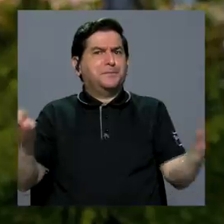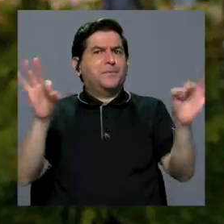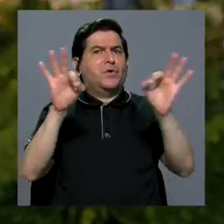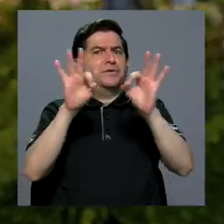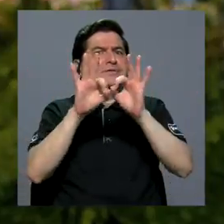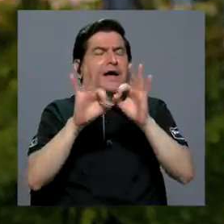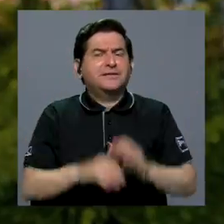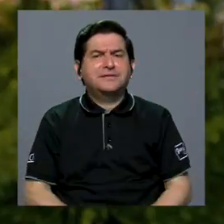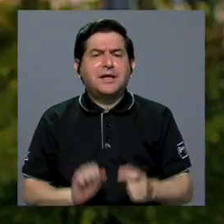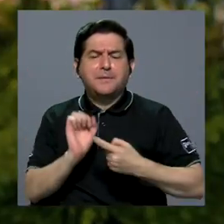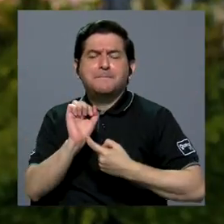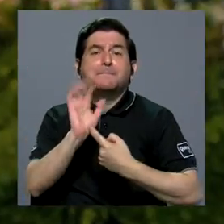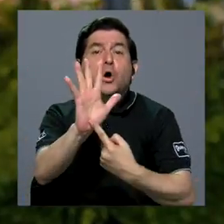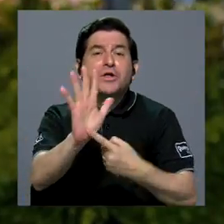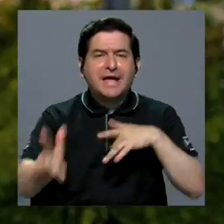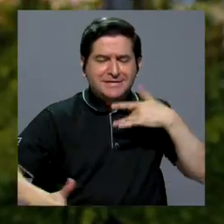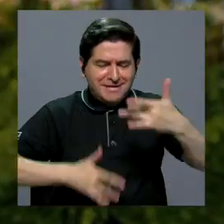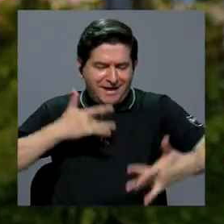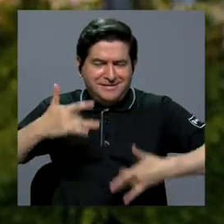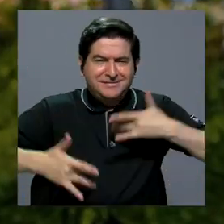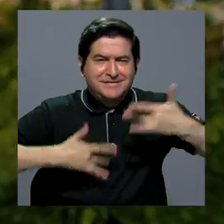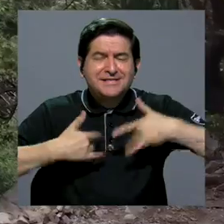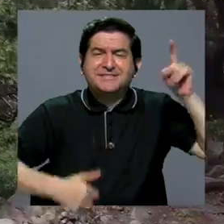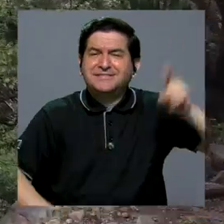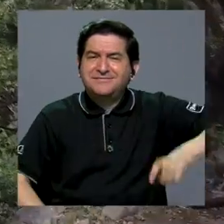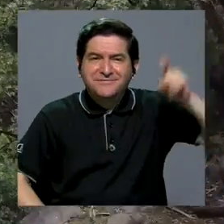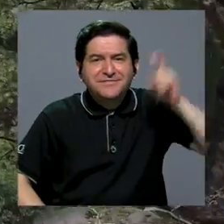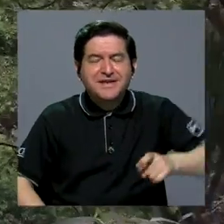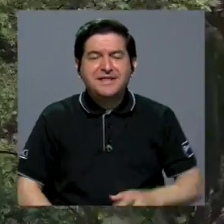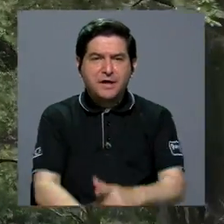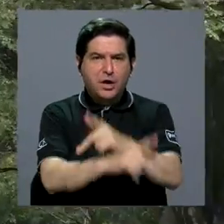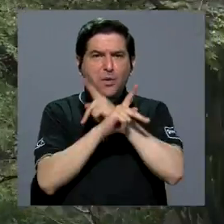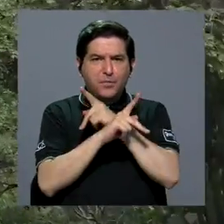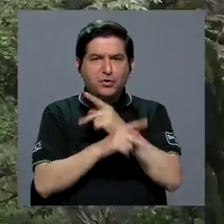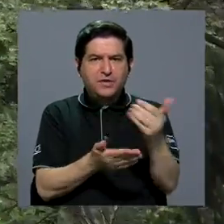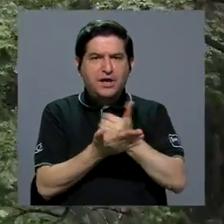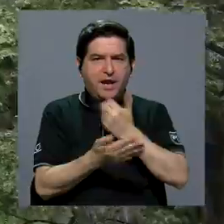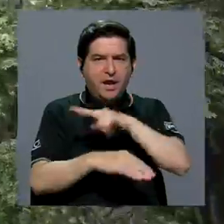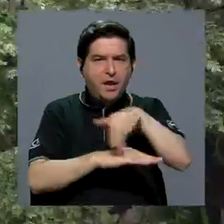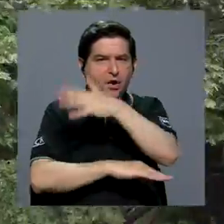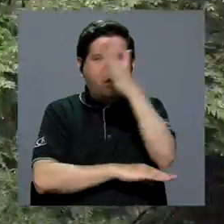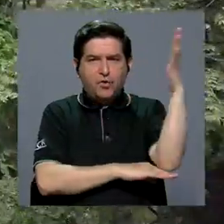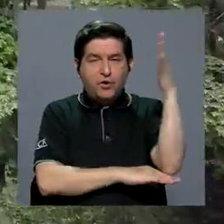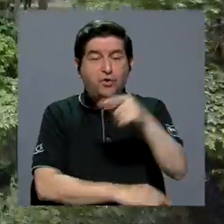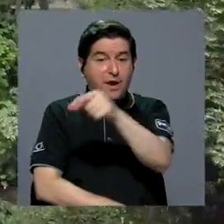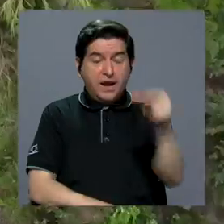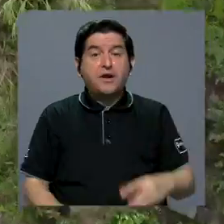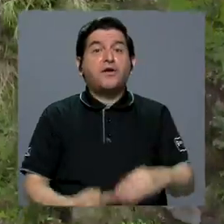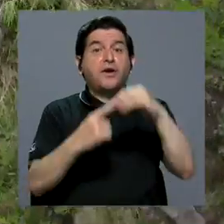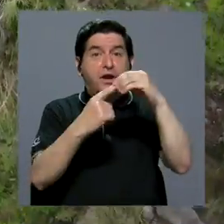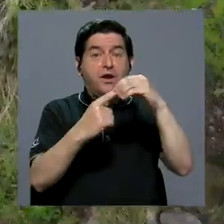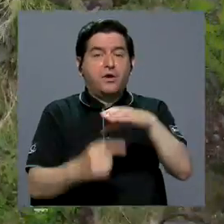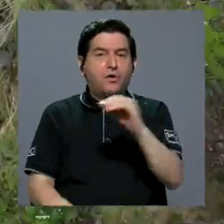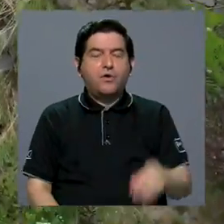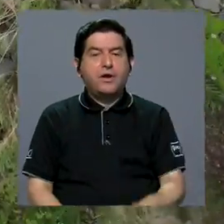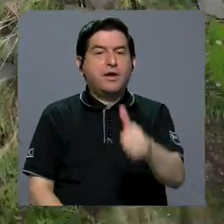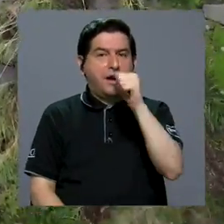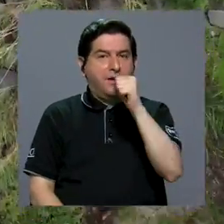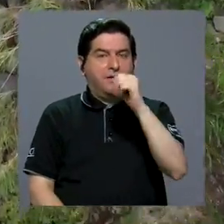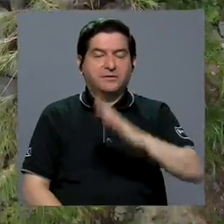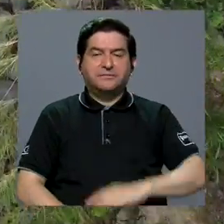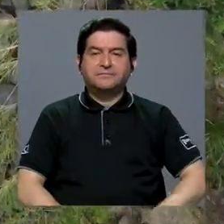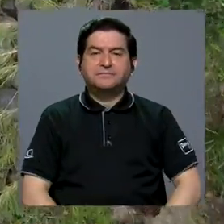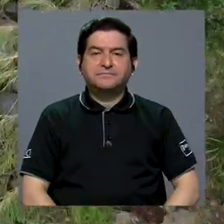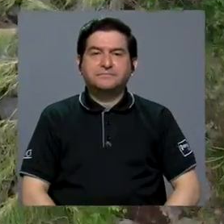es proyectar la sensibilidad que necesitamos para proteger nuestros recursos, el río principalmente, los ríos y nuestro recurso